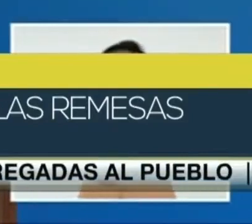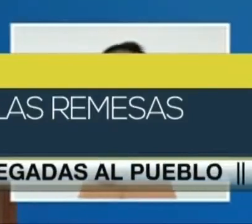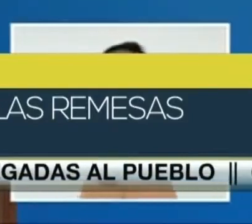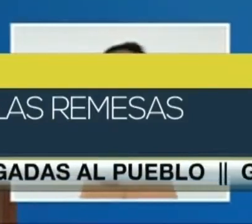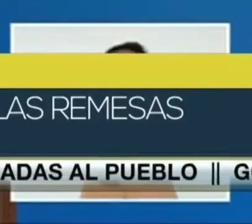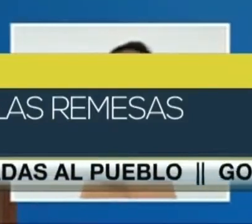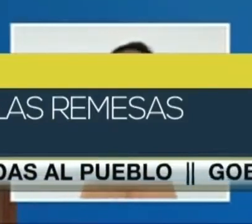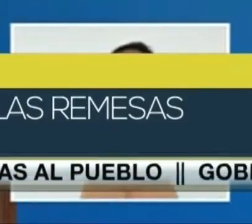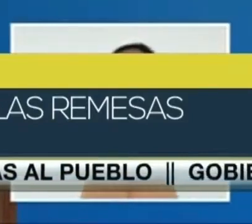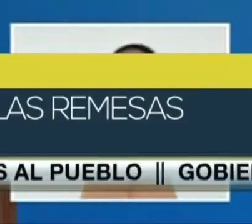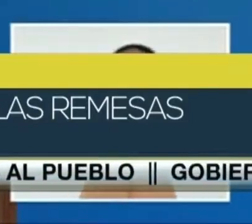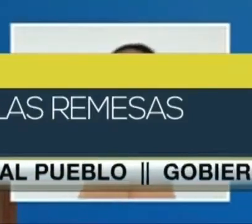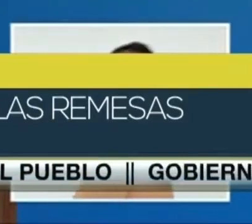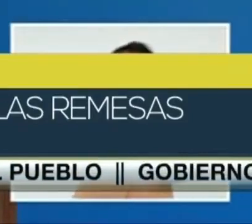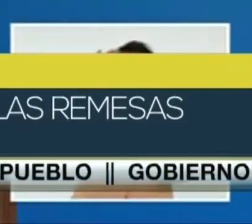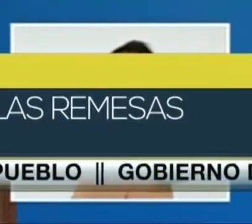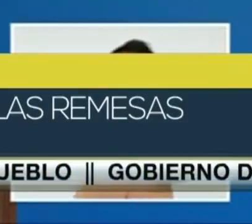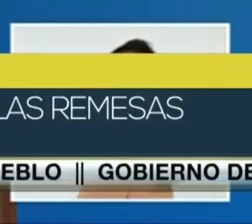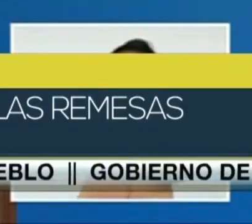las reciben.